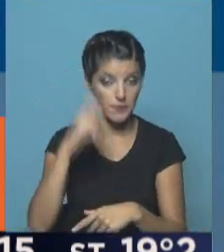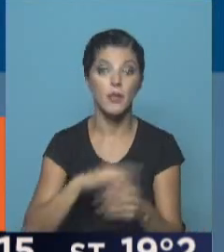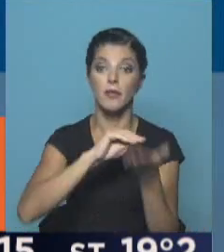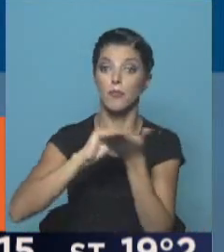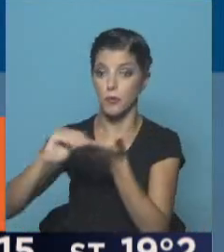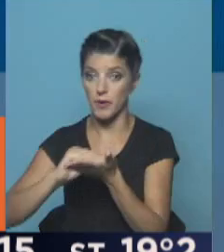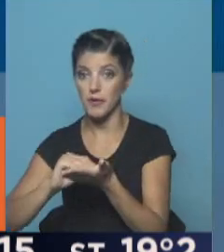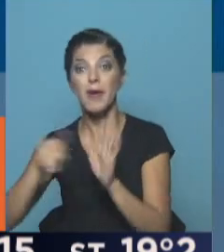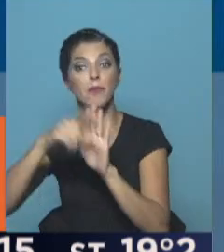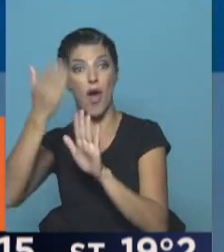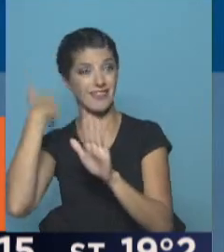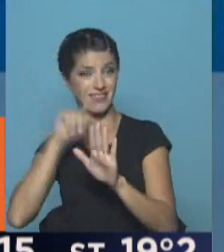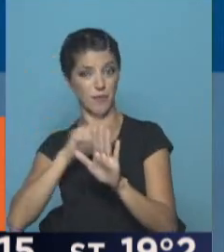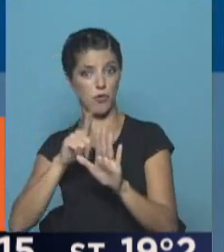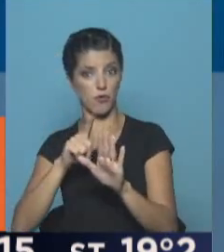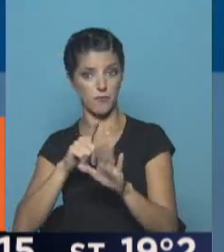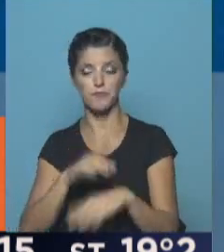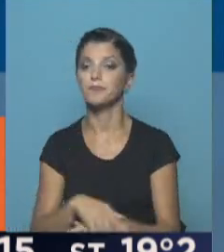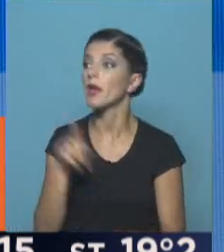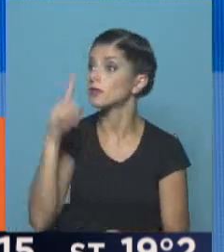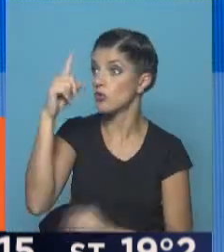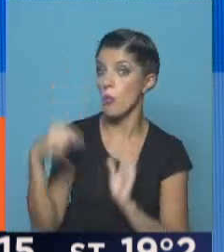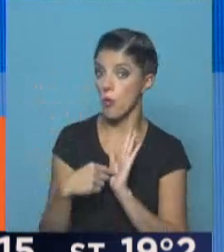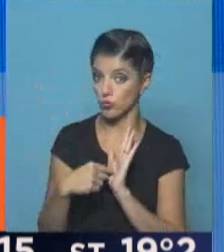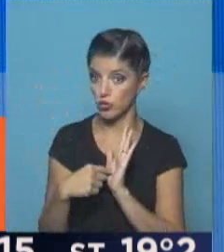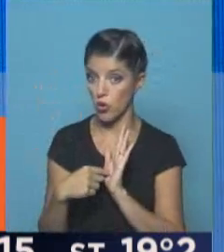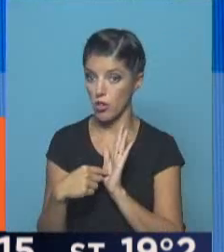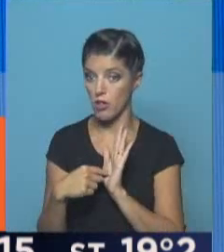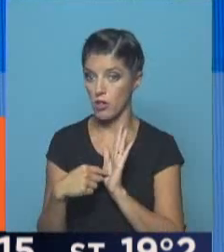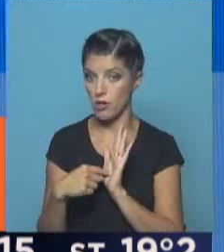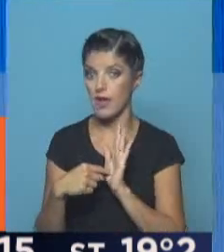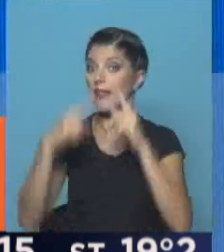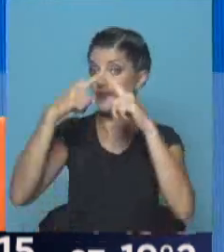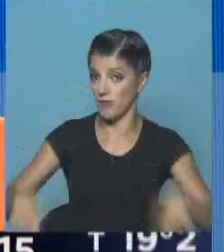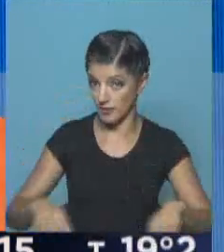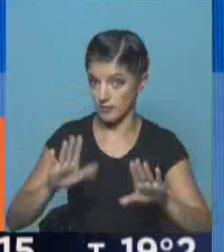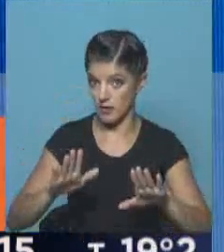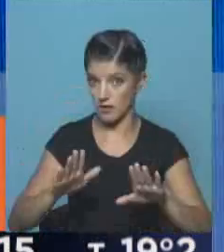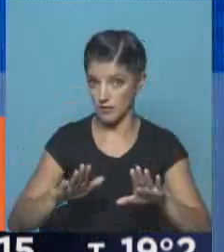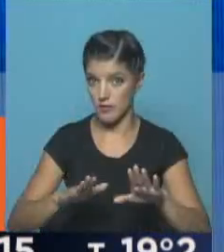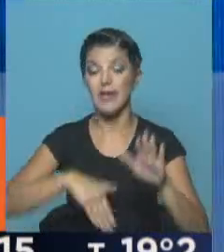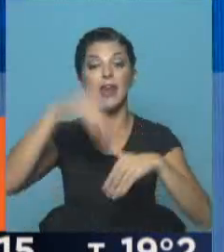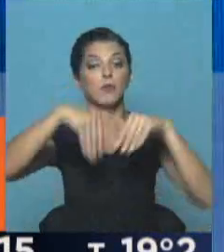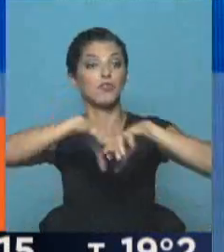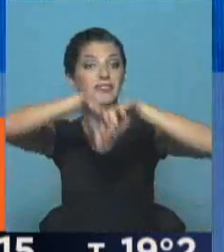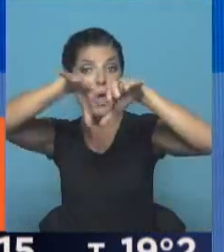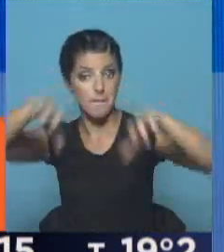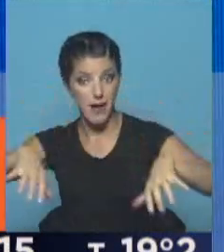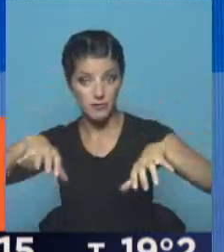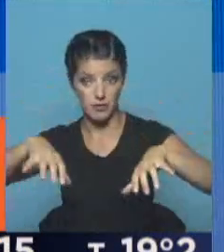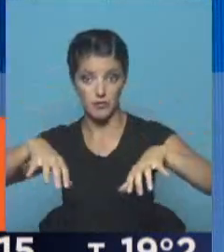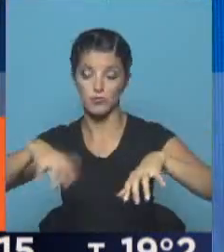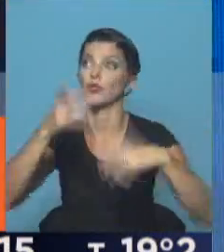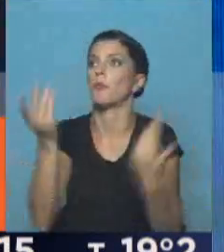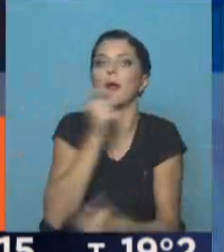tampoco tenía bancada propia. Y Bueno, esa es una de las tuvo que grandes, construir. digamos, de las grandes diferencias, es que las elecciones, al estar partidas, lo que permiten es que